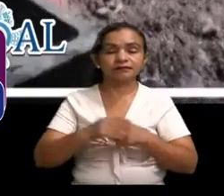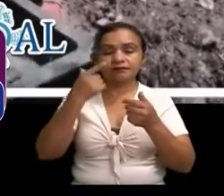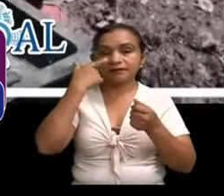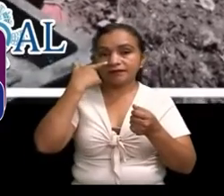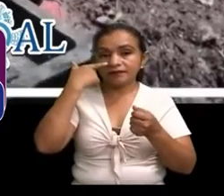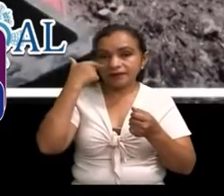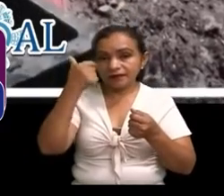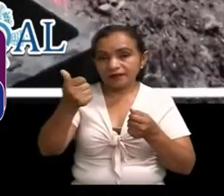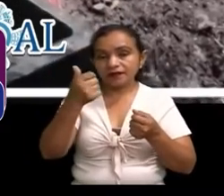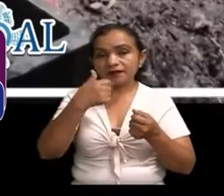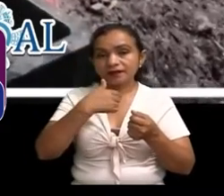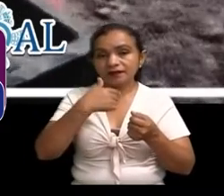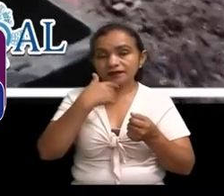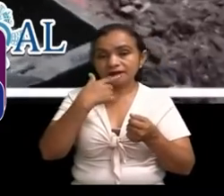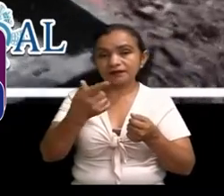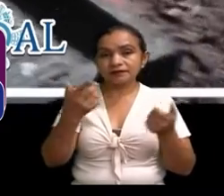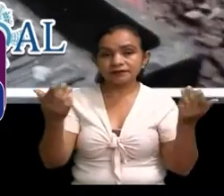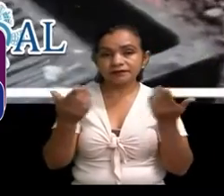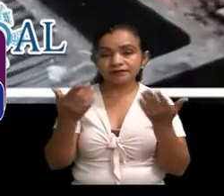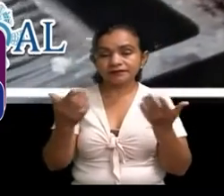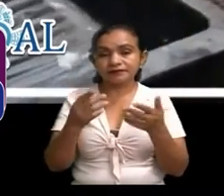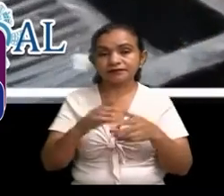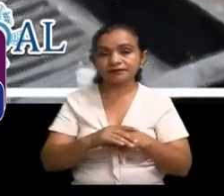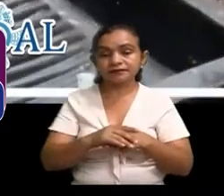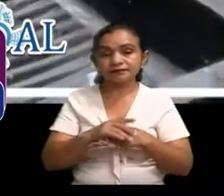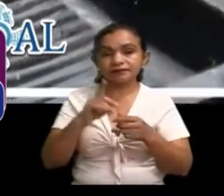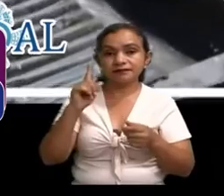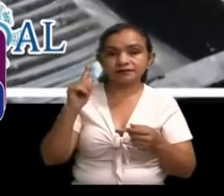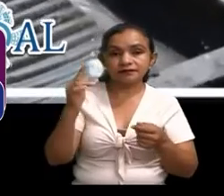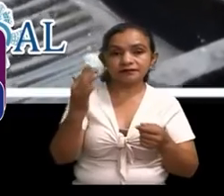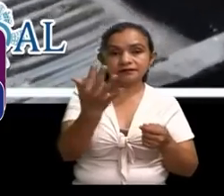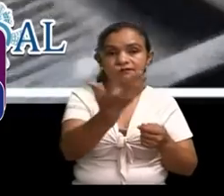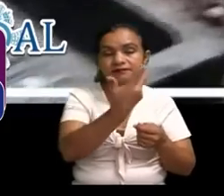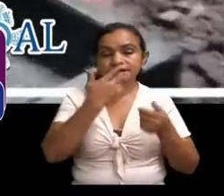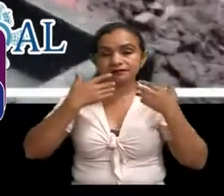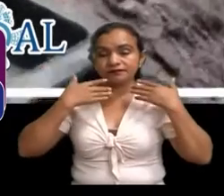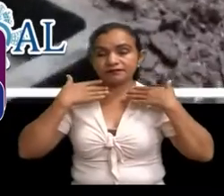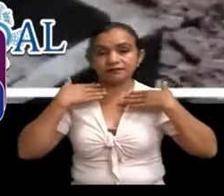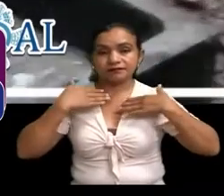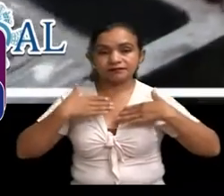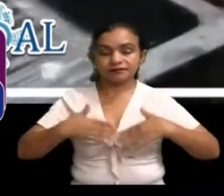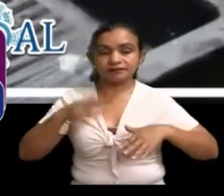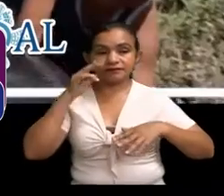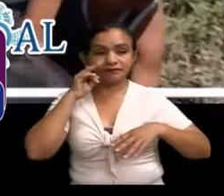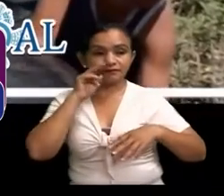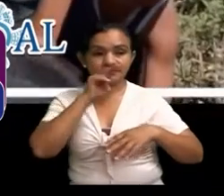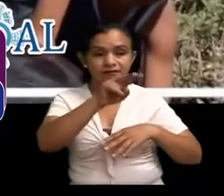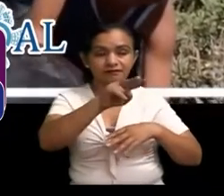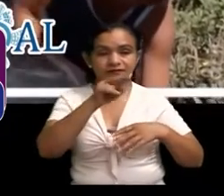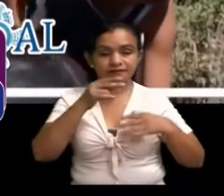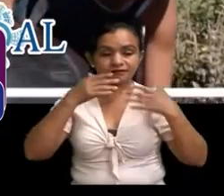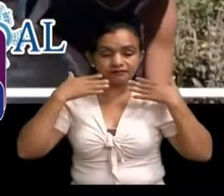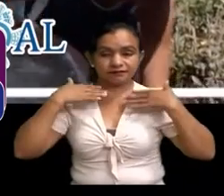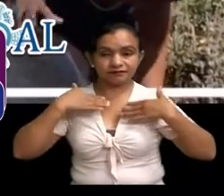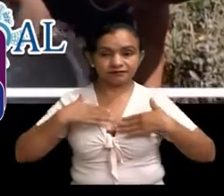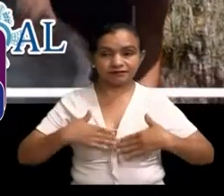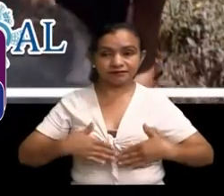reconocimiento ese día, y con unos trajes que dieron a hacer ese día para identificarse ante la comunidad, unos trajes